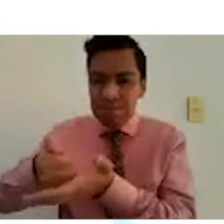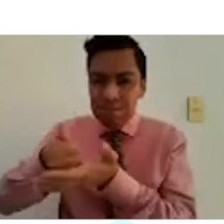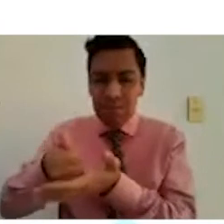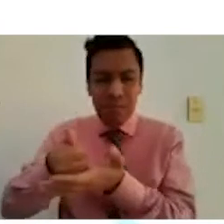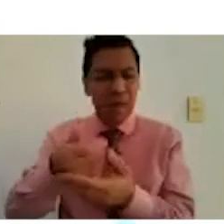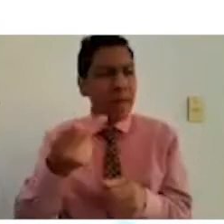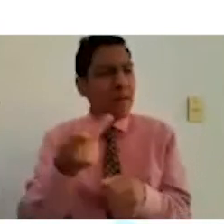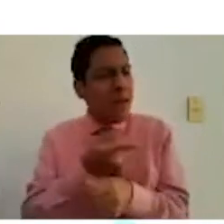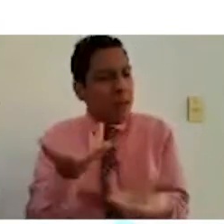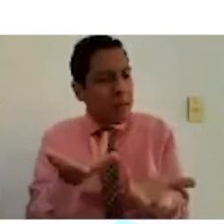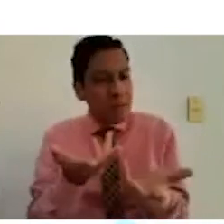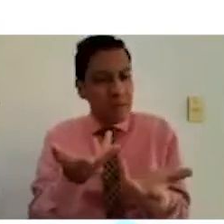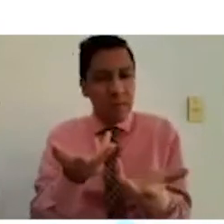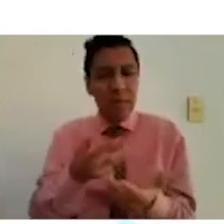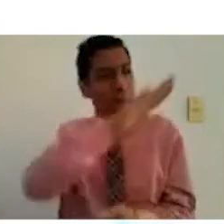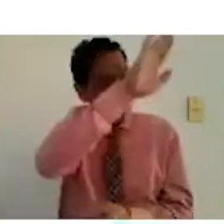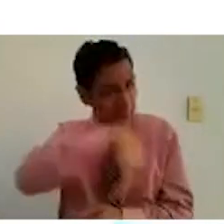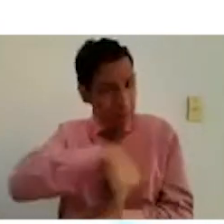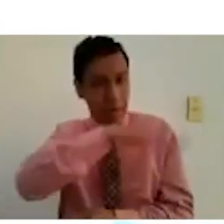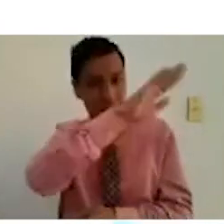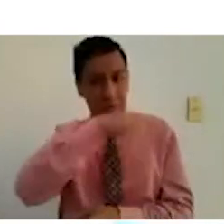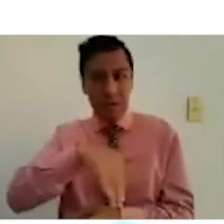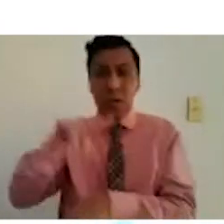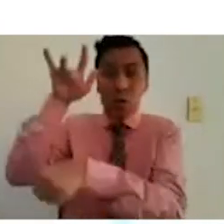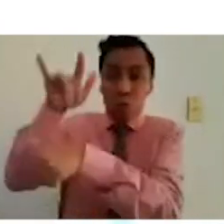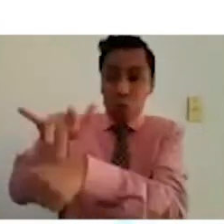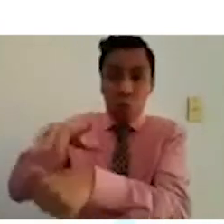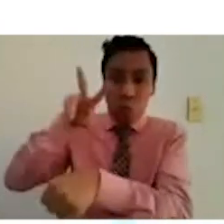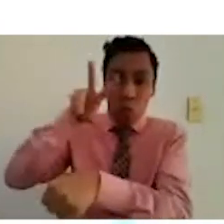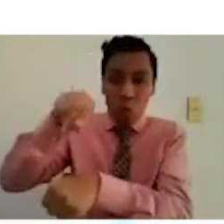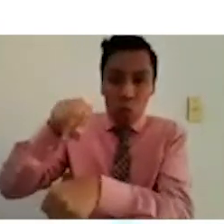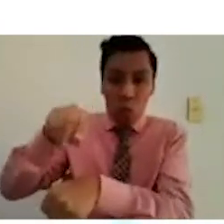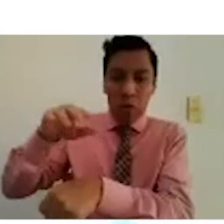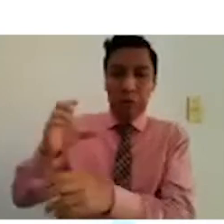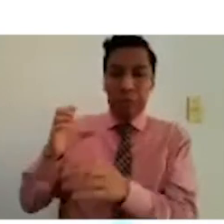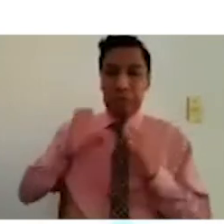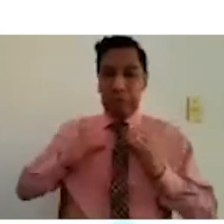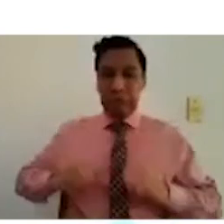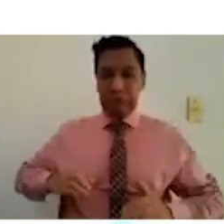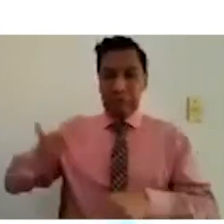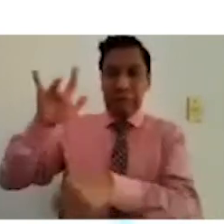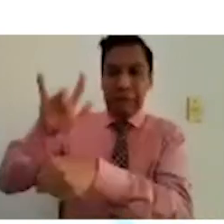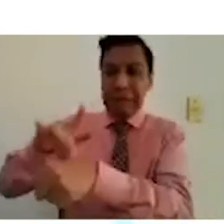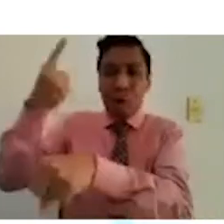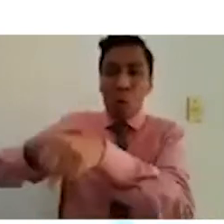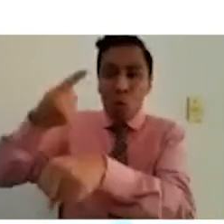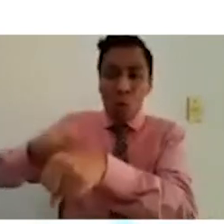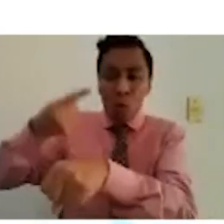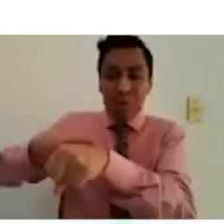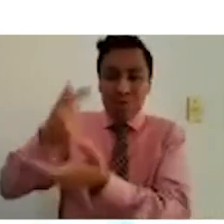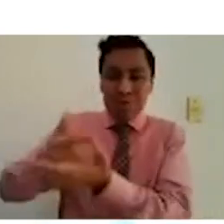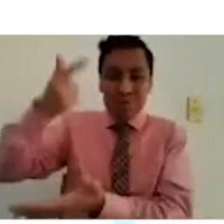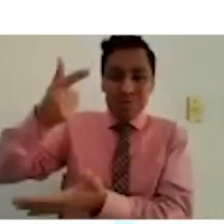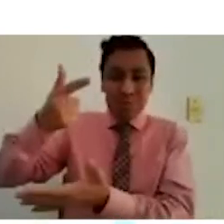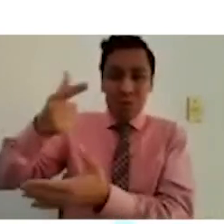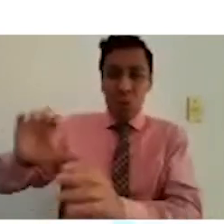Beatriz, ándala, vengan acá. ¡No lo toque! ¡No lo toque, don Nazario! ¡Es la peste! ¡No se largan del pueblo,